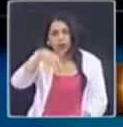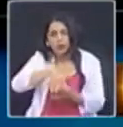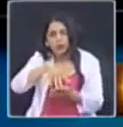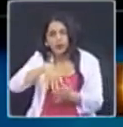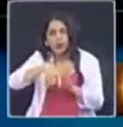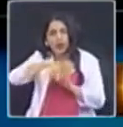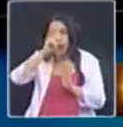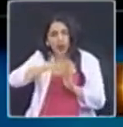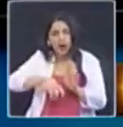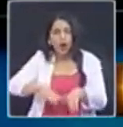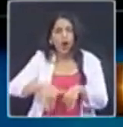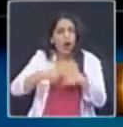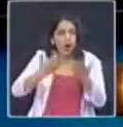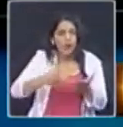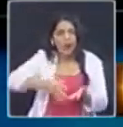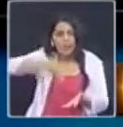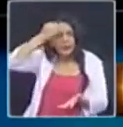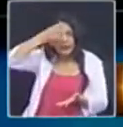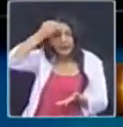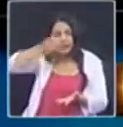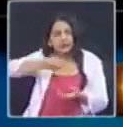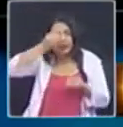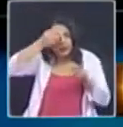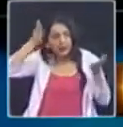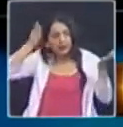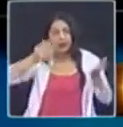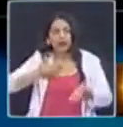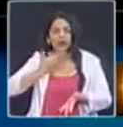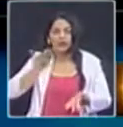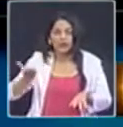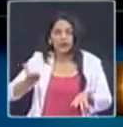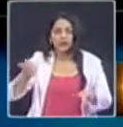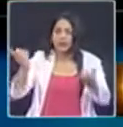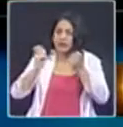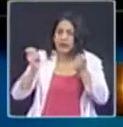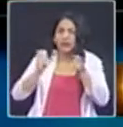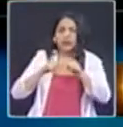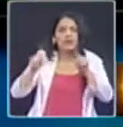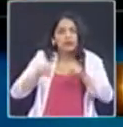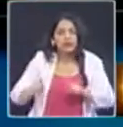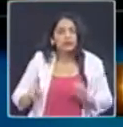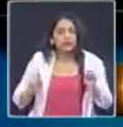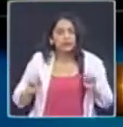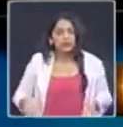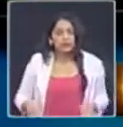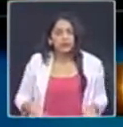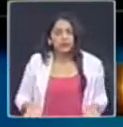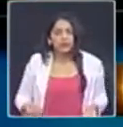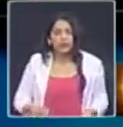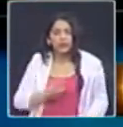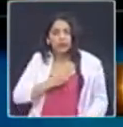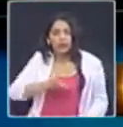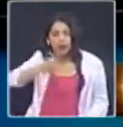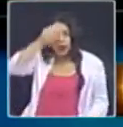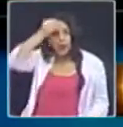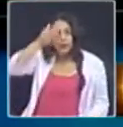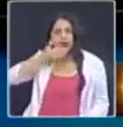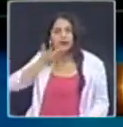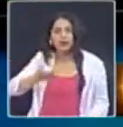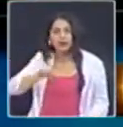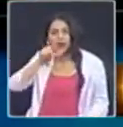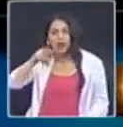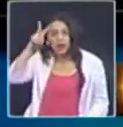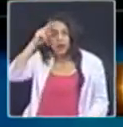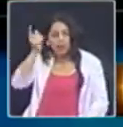para que se den cuenta que hay diversos mecanismos en la literatura jurídica y en la universidad como se combate la especulación